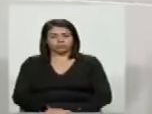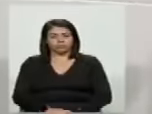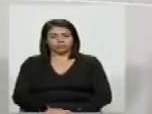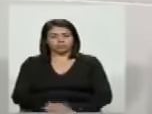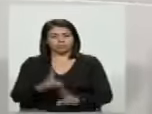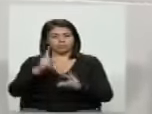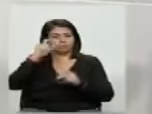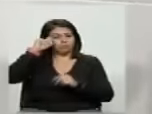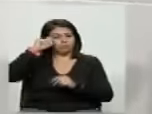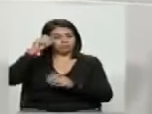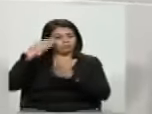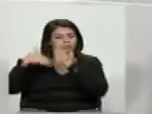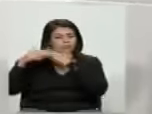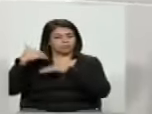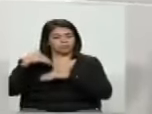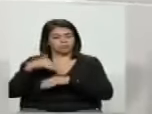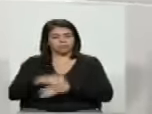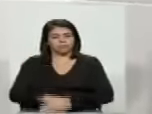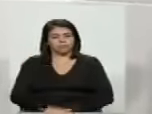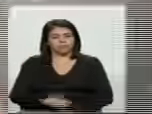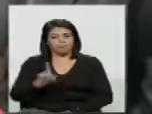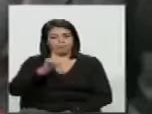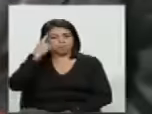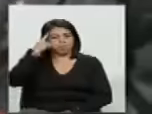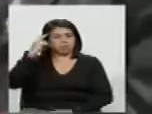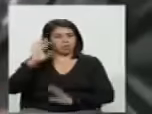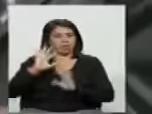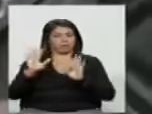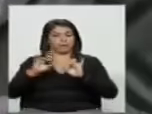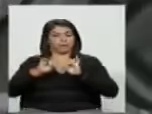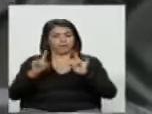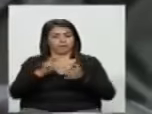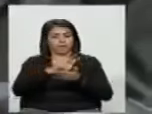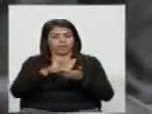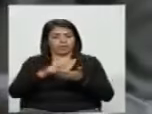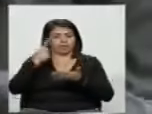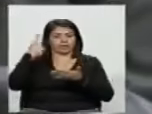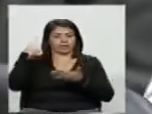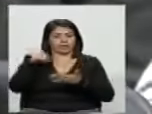¿Se acuerdan? Yo no me acordaba tampoco, pero lo leí ayer.